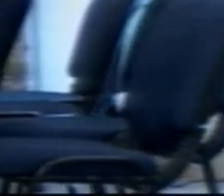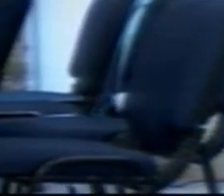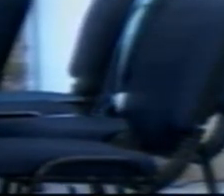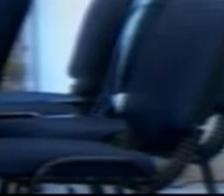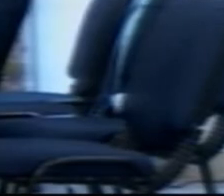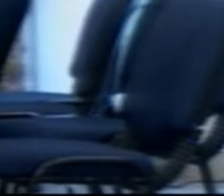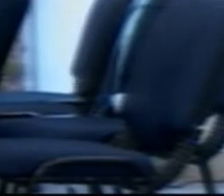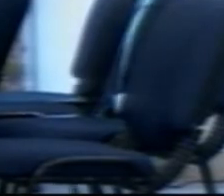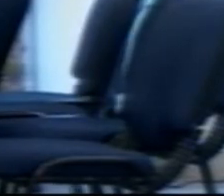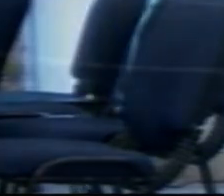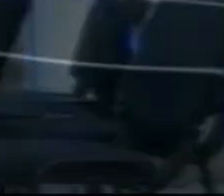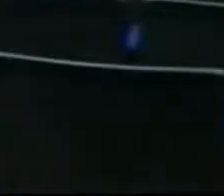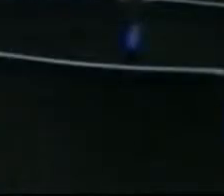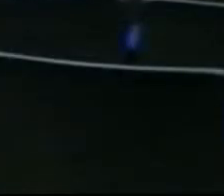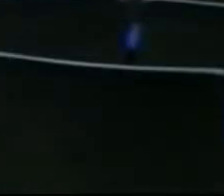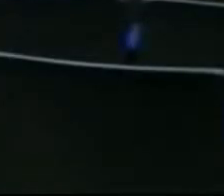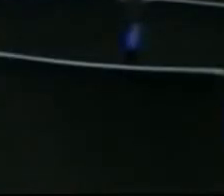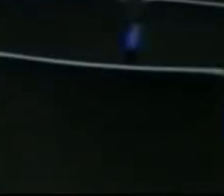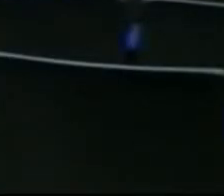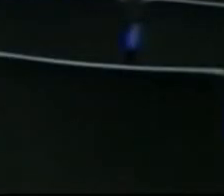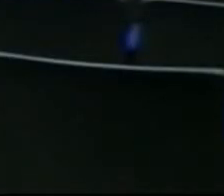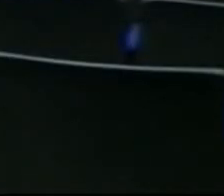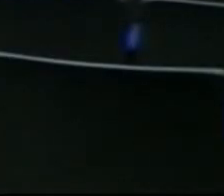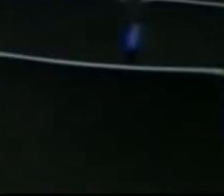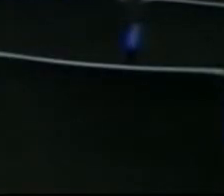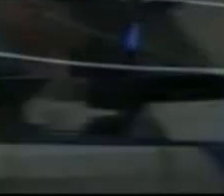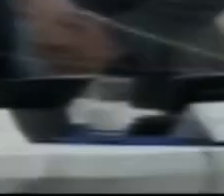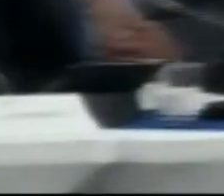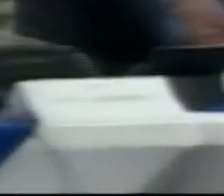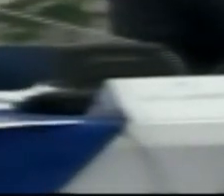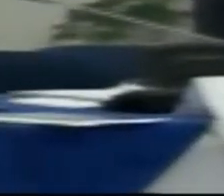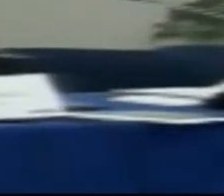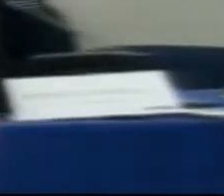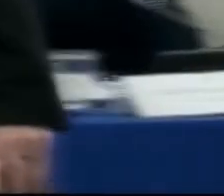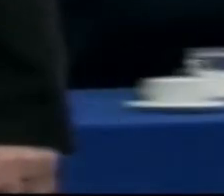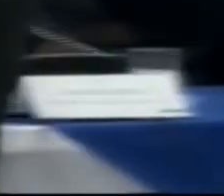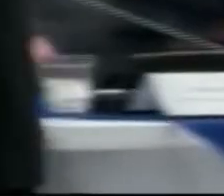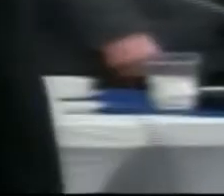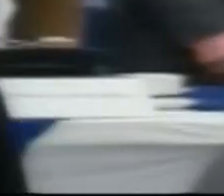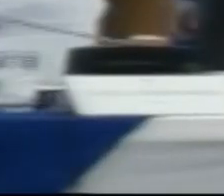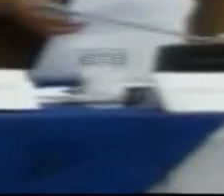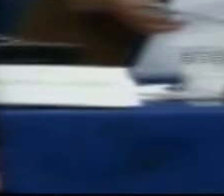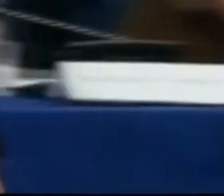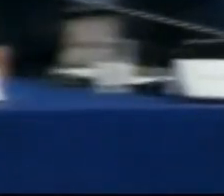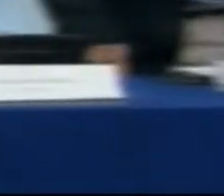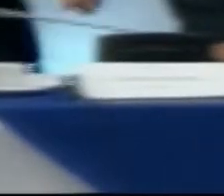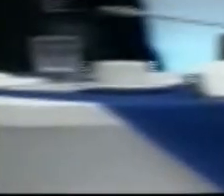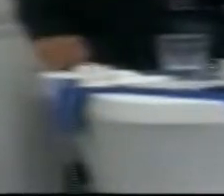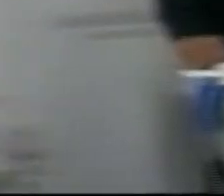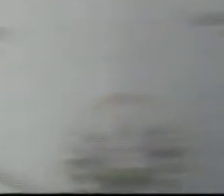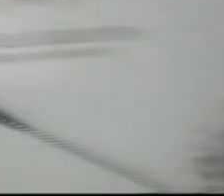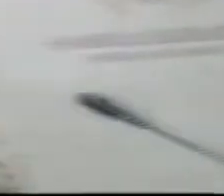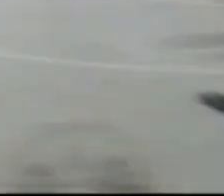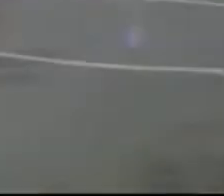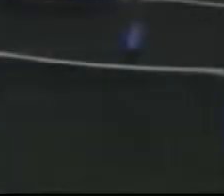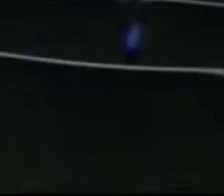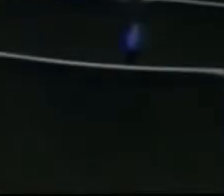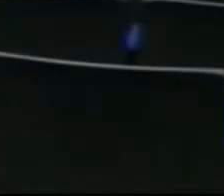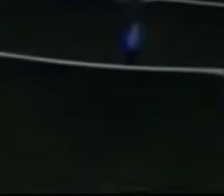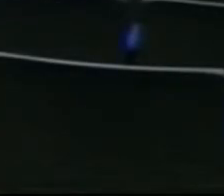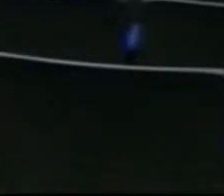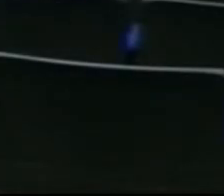Justicia. Saluda y se despide de los miembros de la subcomisión que en este momento se preparan para recibir